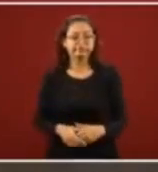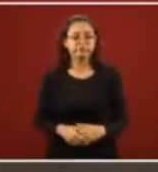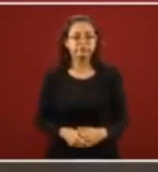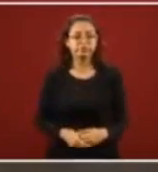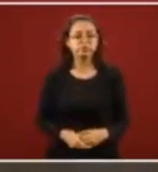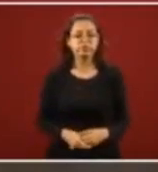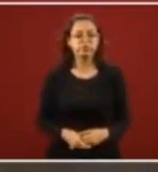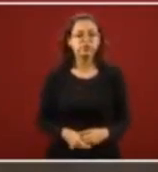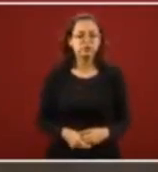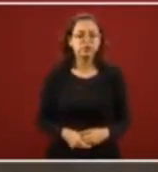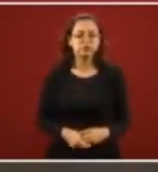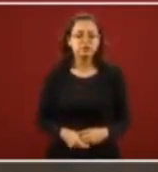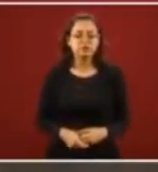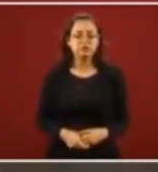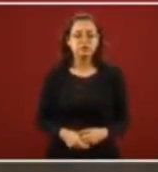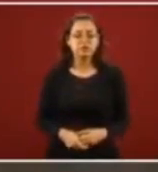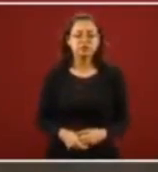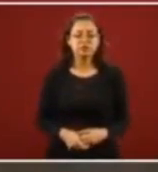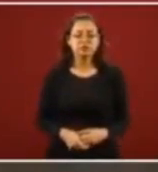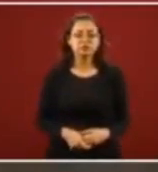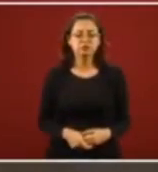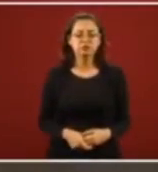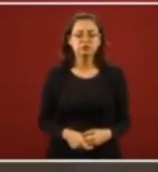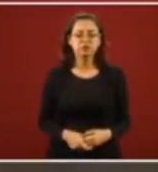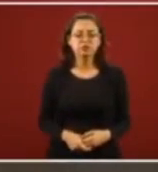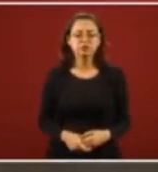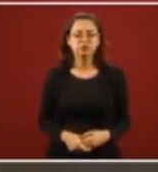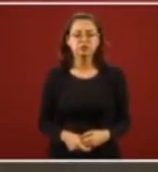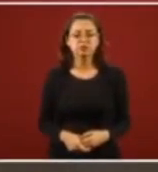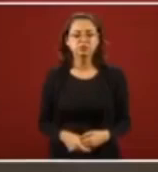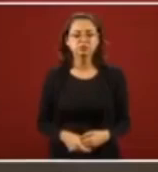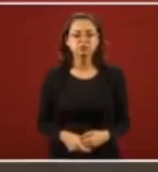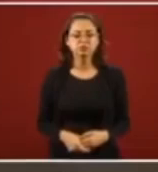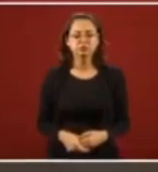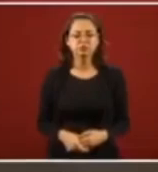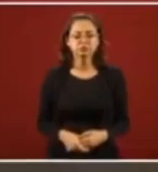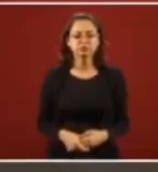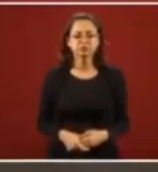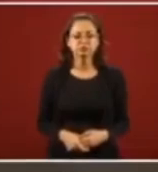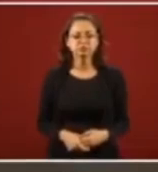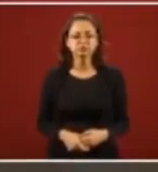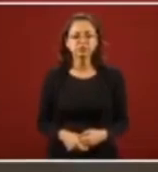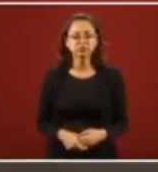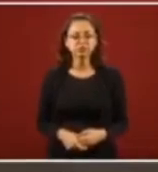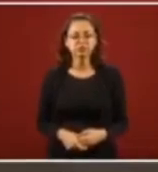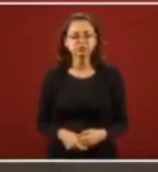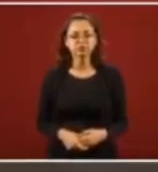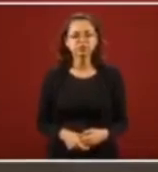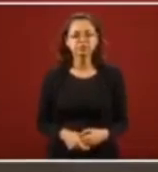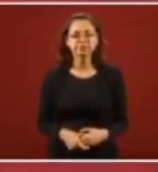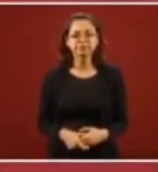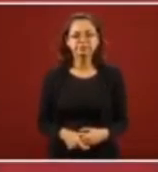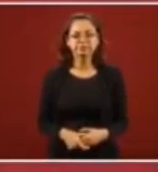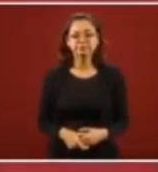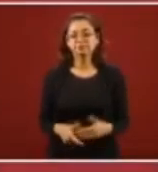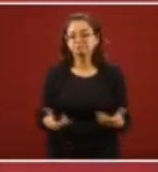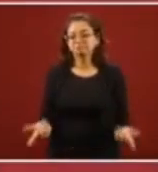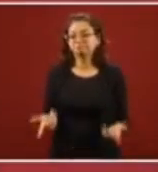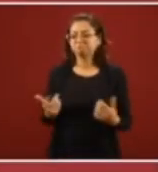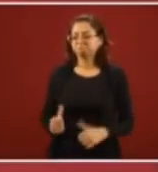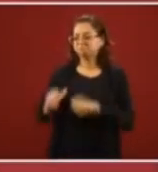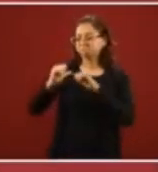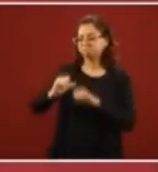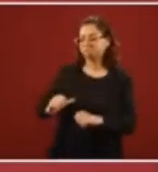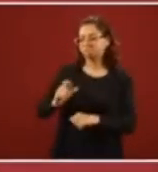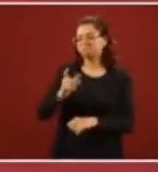la tolerancia de las autoridades,